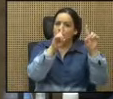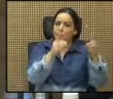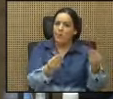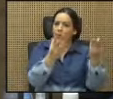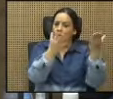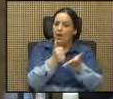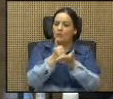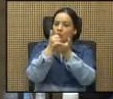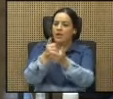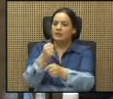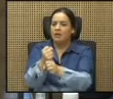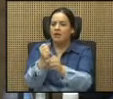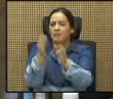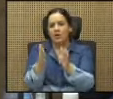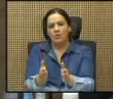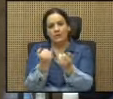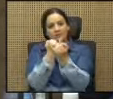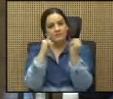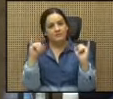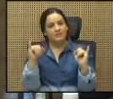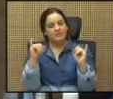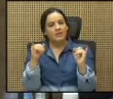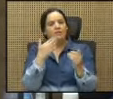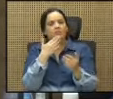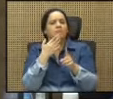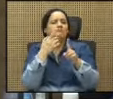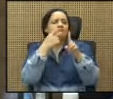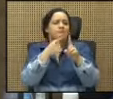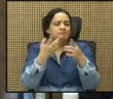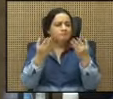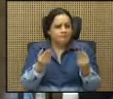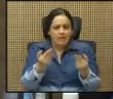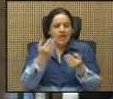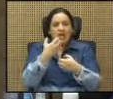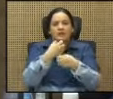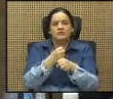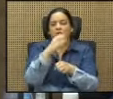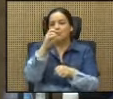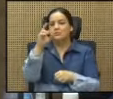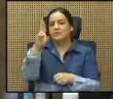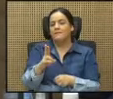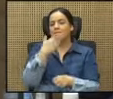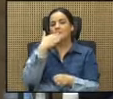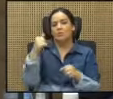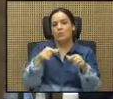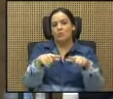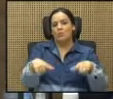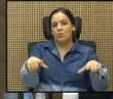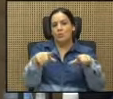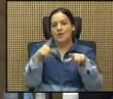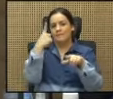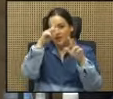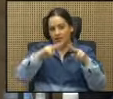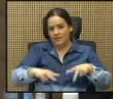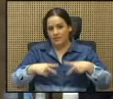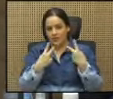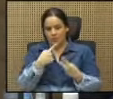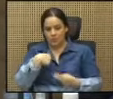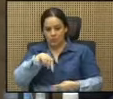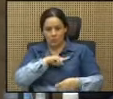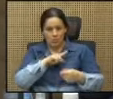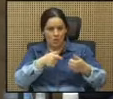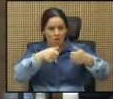independientes, en fin, hacer de Costa Rica un mejor lugar para vivir. Estamos de acuerdo en que